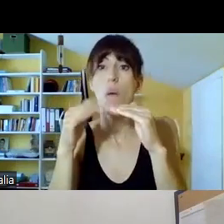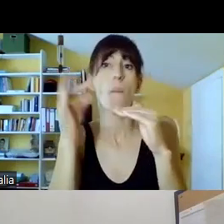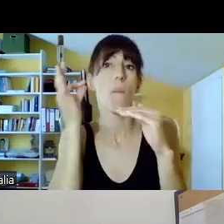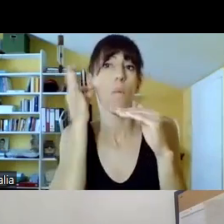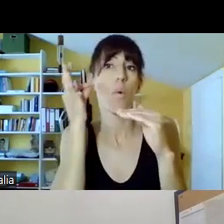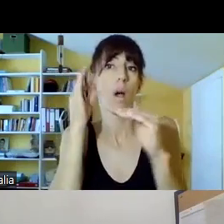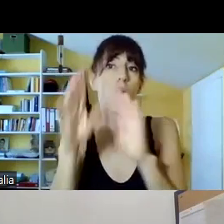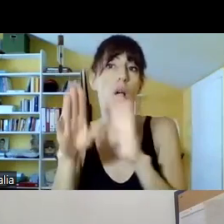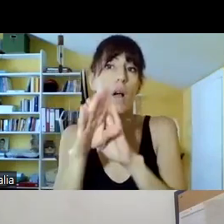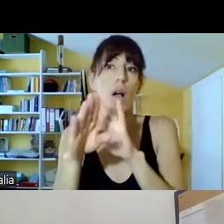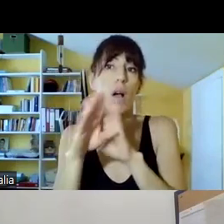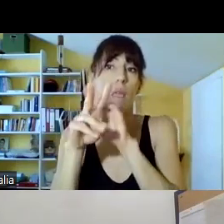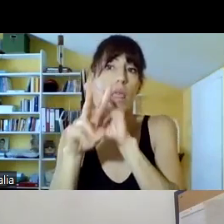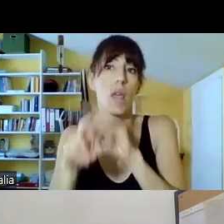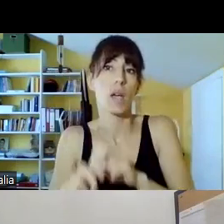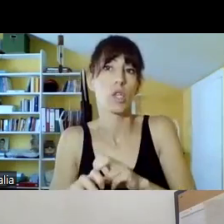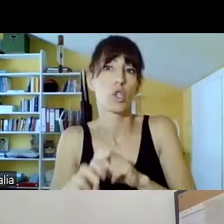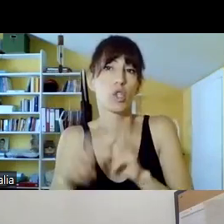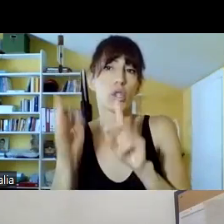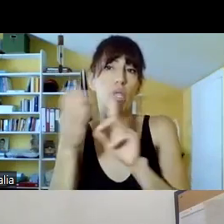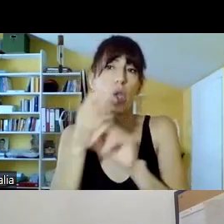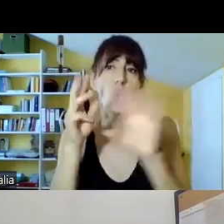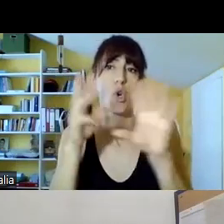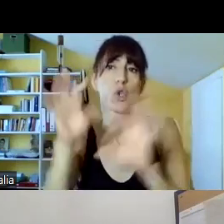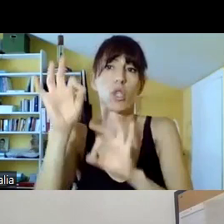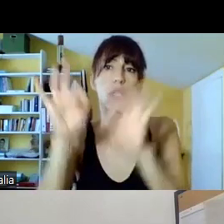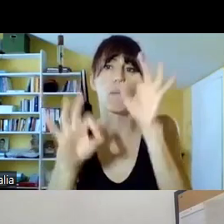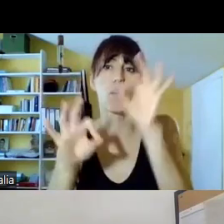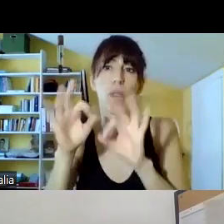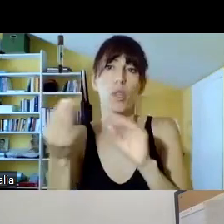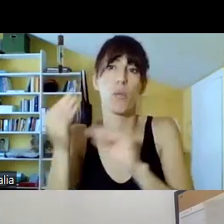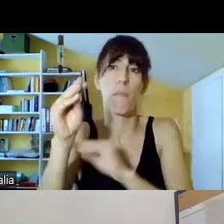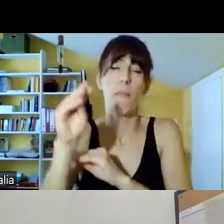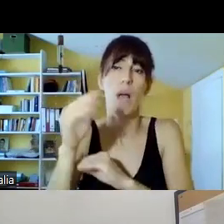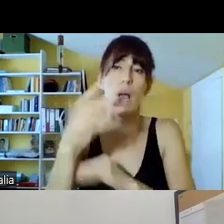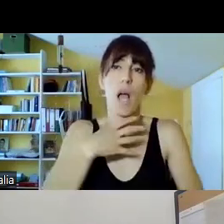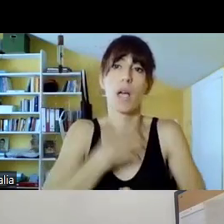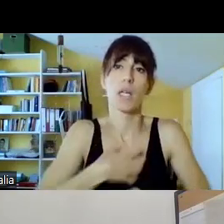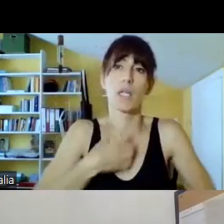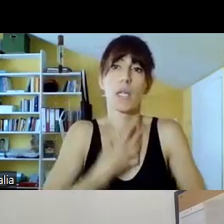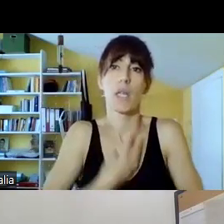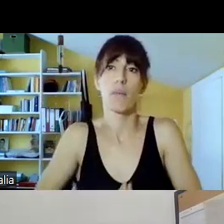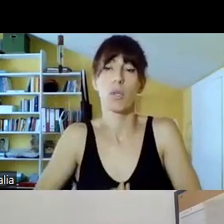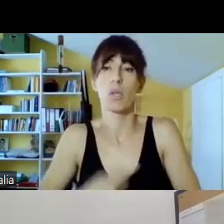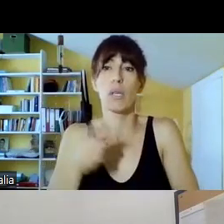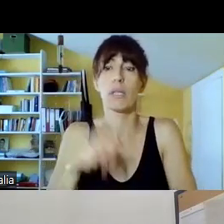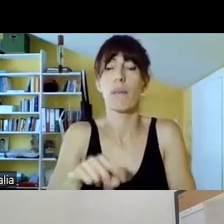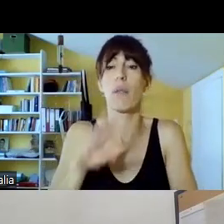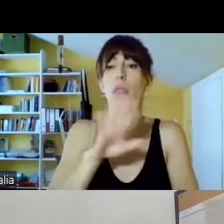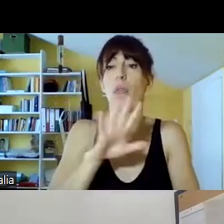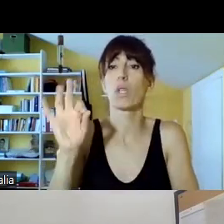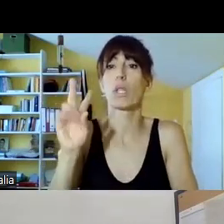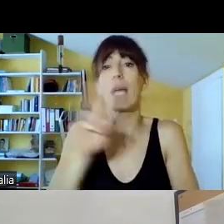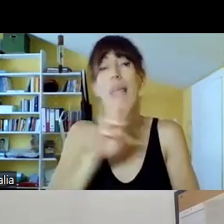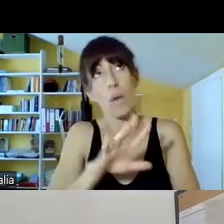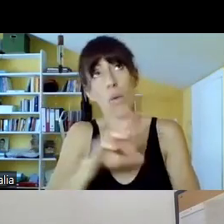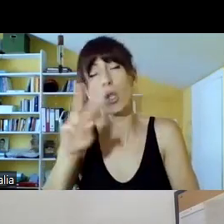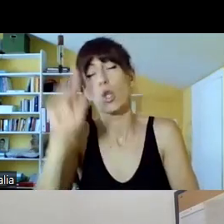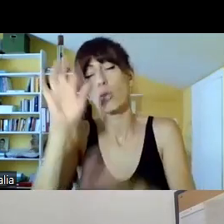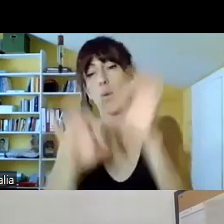diagnosticando un 80% más que a los hombres de ansiedad y depresión y se nos pautaban un 52% más de psicofármacos.